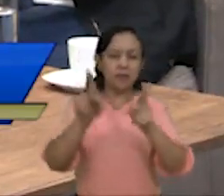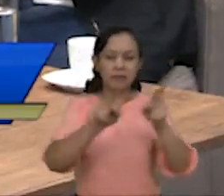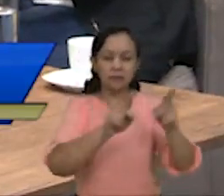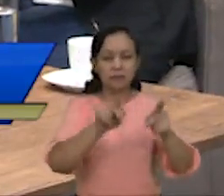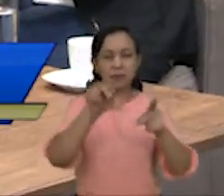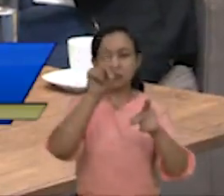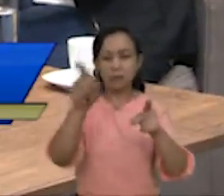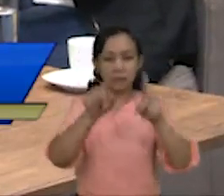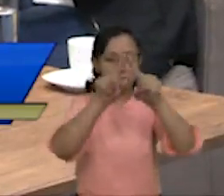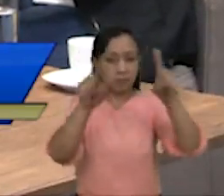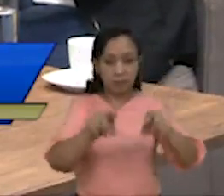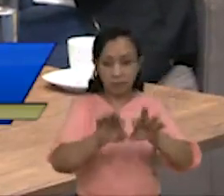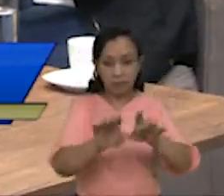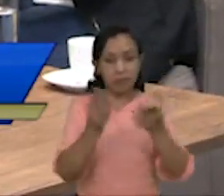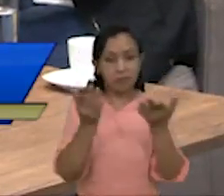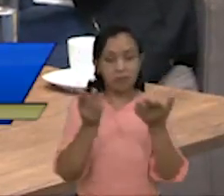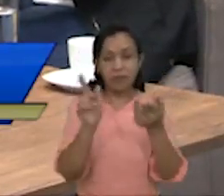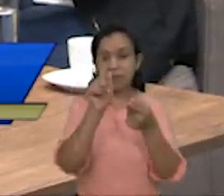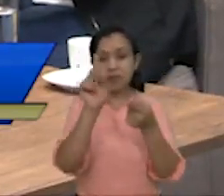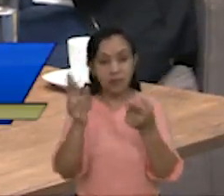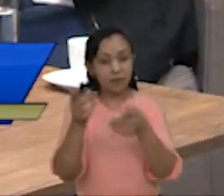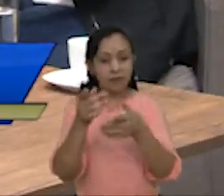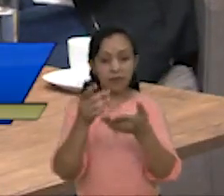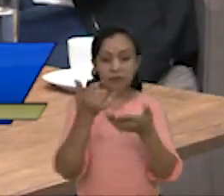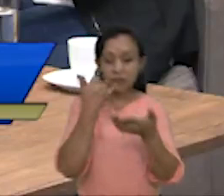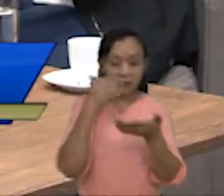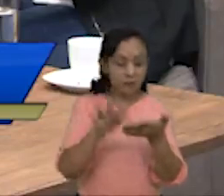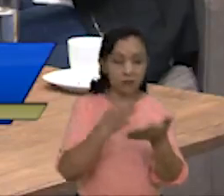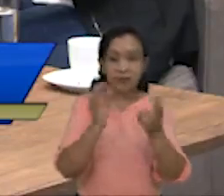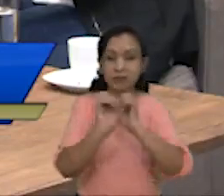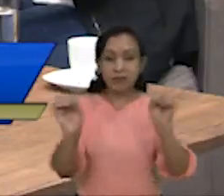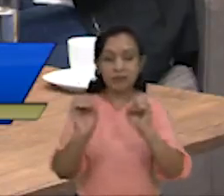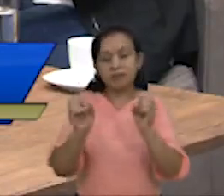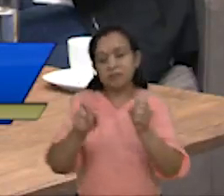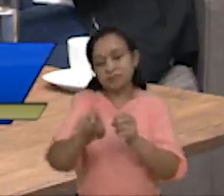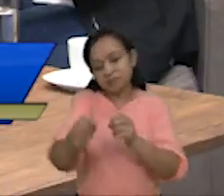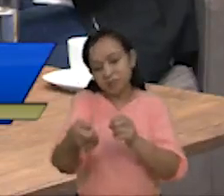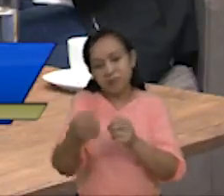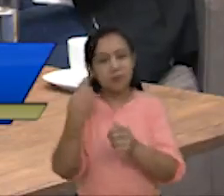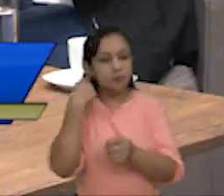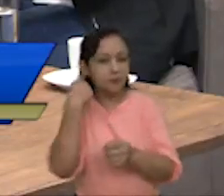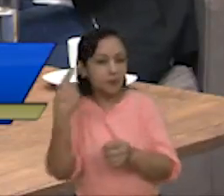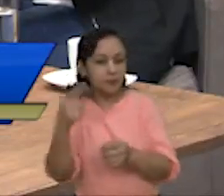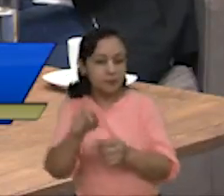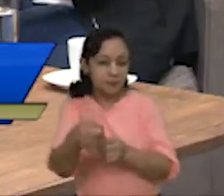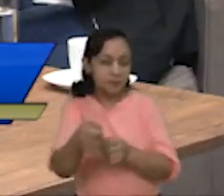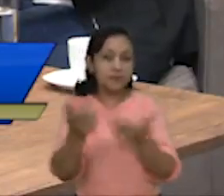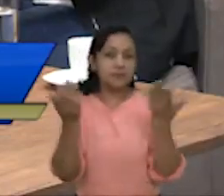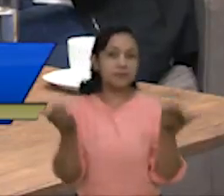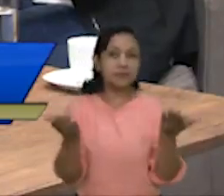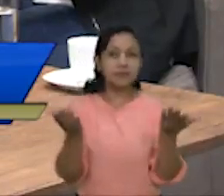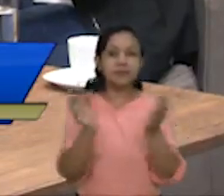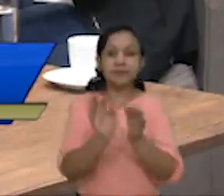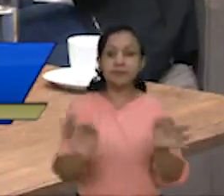no hay dinero para pagar el dato, para tener el acceso al internet. Y entonces ha sido una combinación muy importante. Además, he tenido